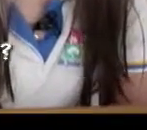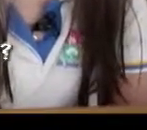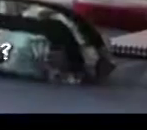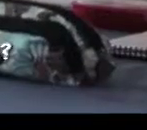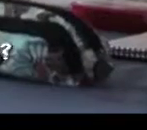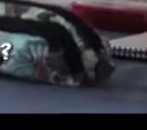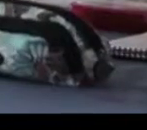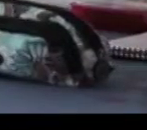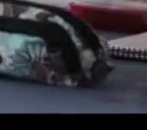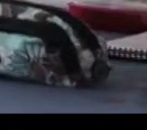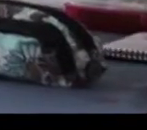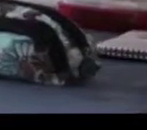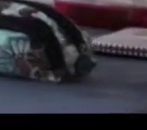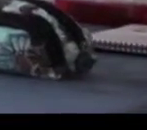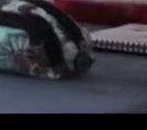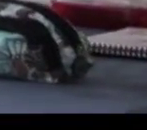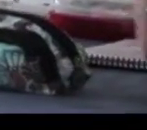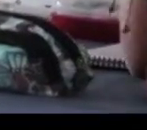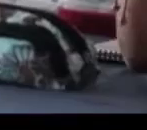grupo.